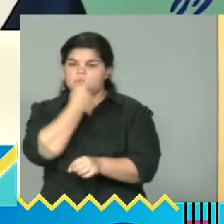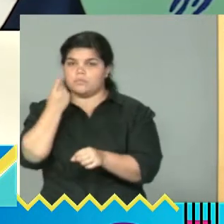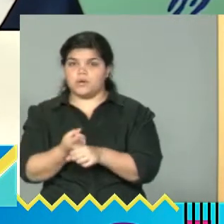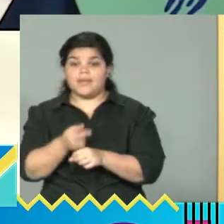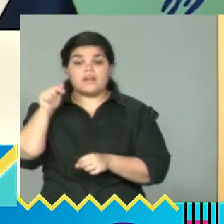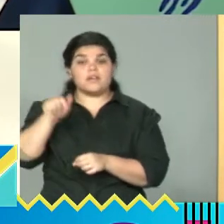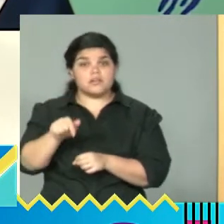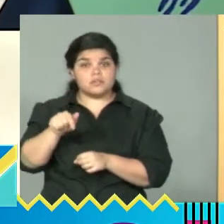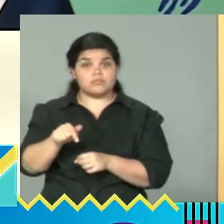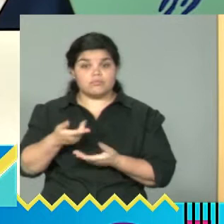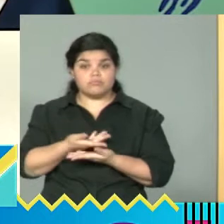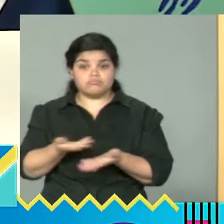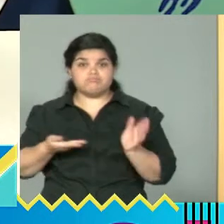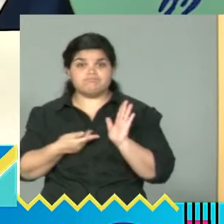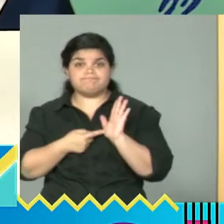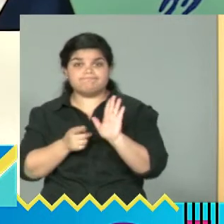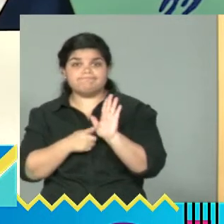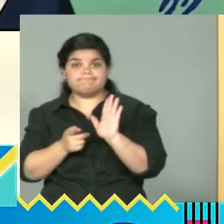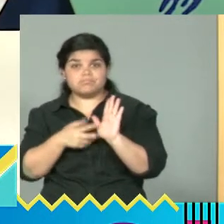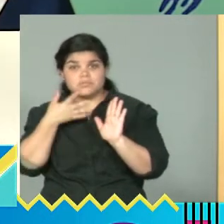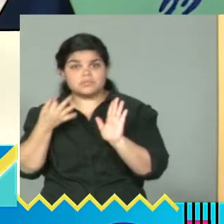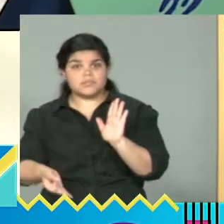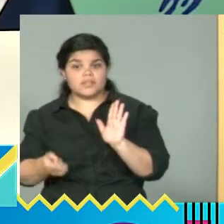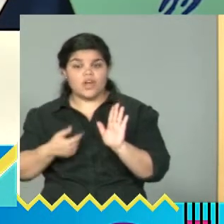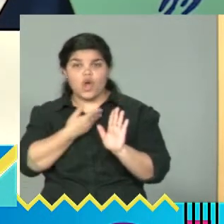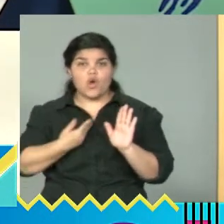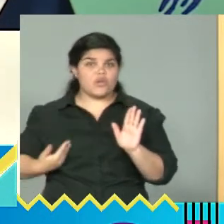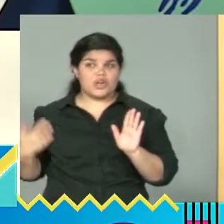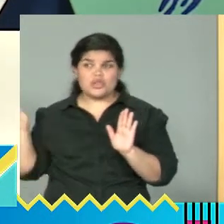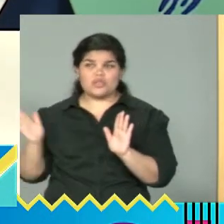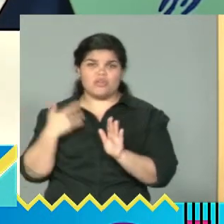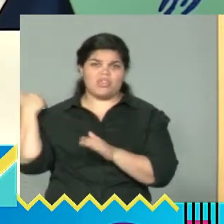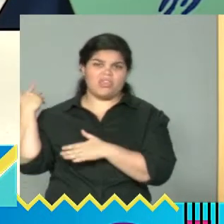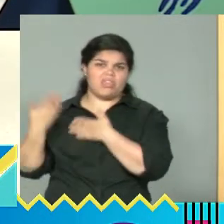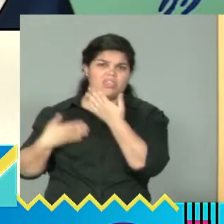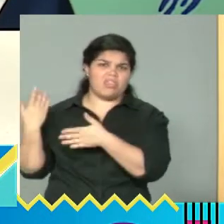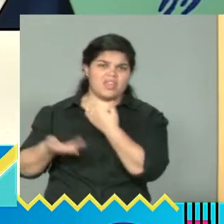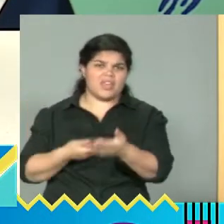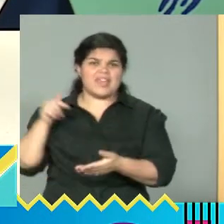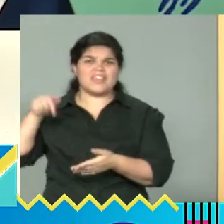Y esto es lo que está mostrando todos los gobiernos sin solución de continuidad. En Argentina esto no es un